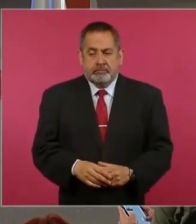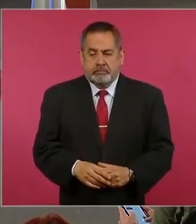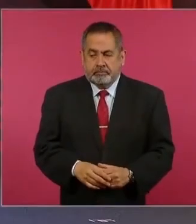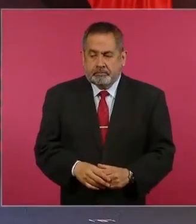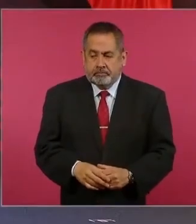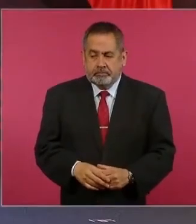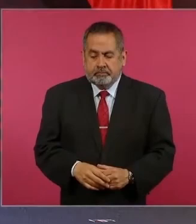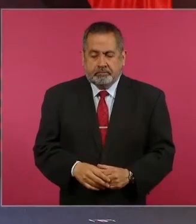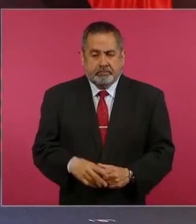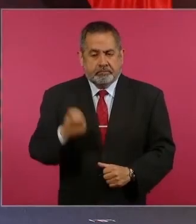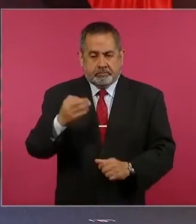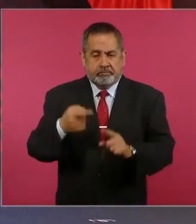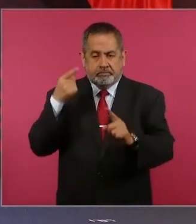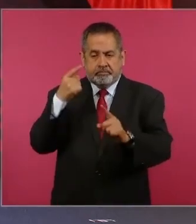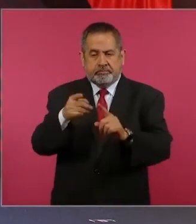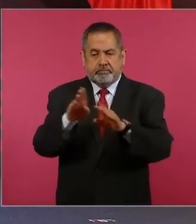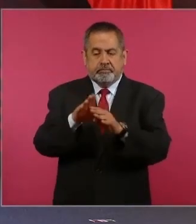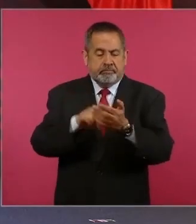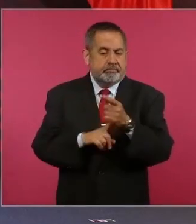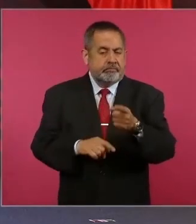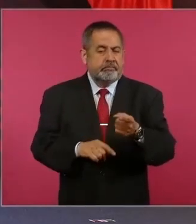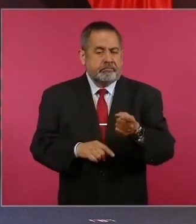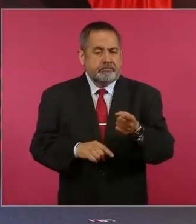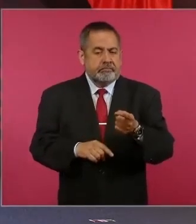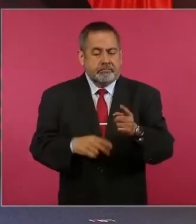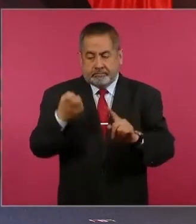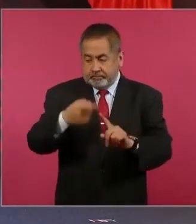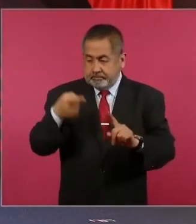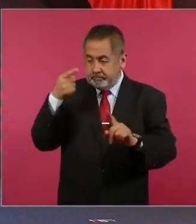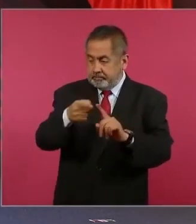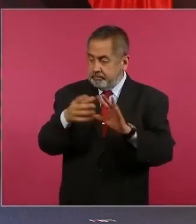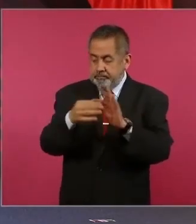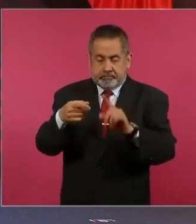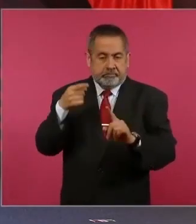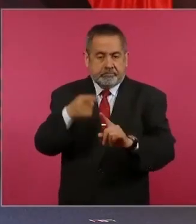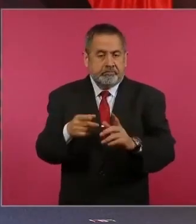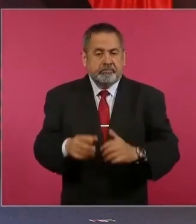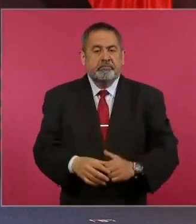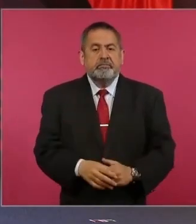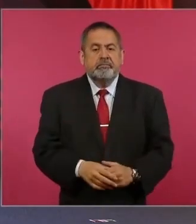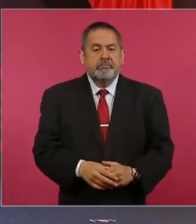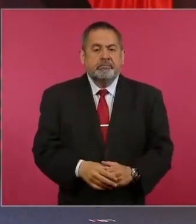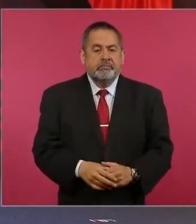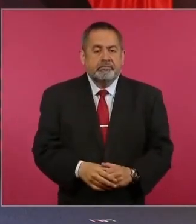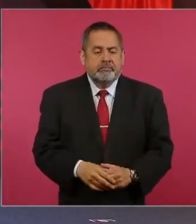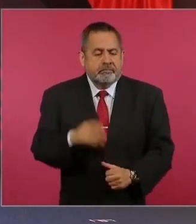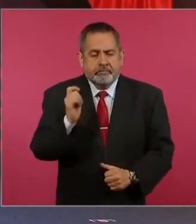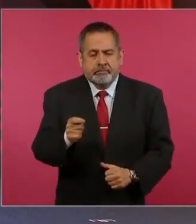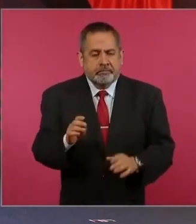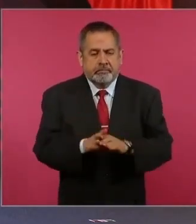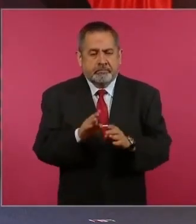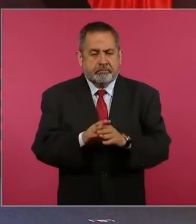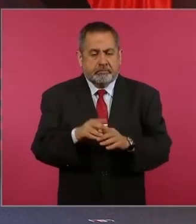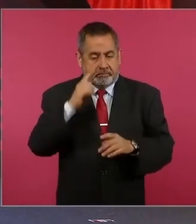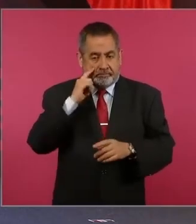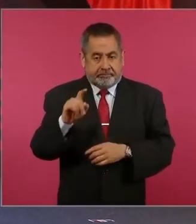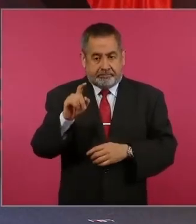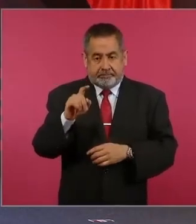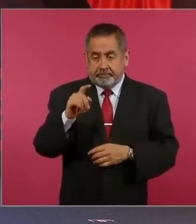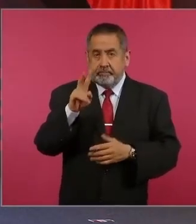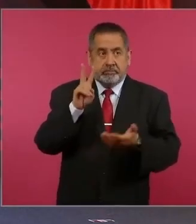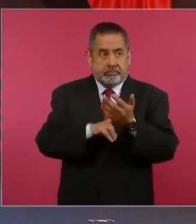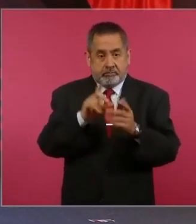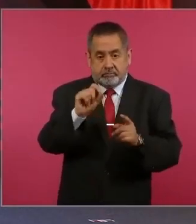Y esa fórmula, esa reducción, ha significado que del 20